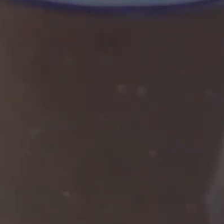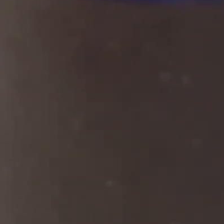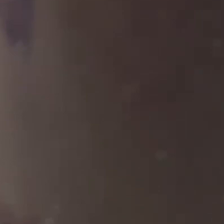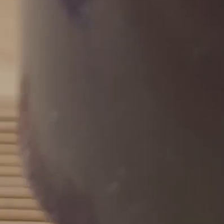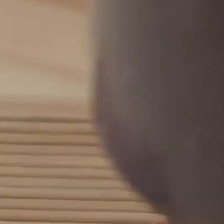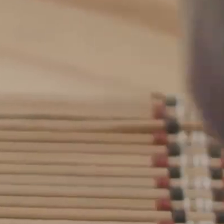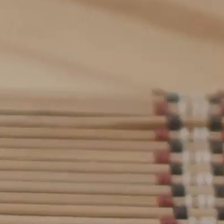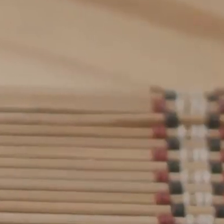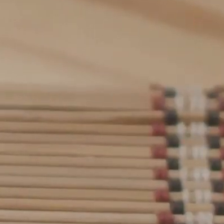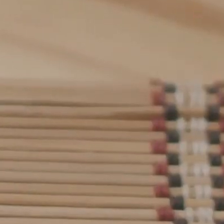¡Gracias! ¡Gracias!